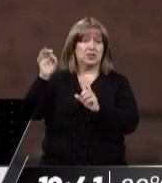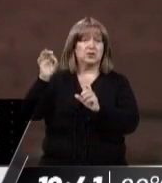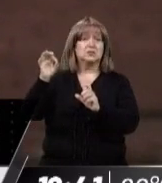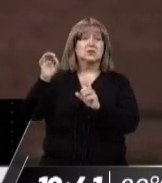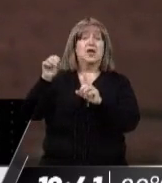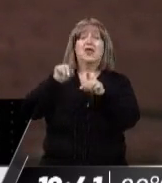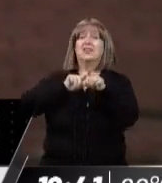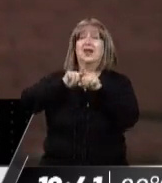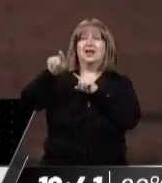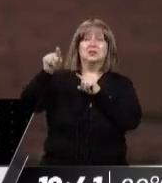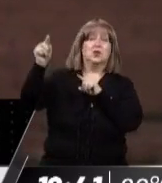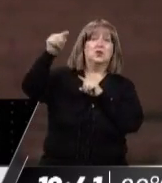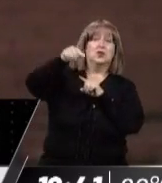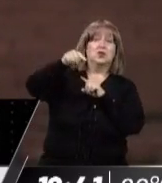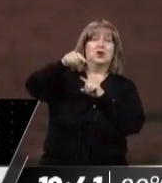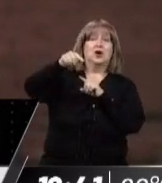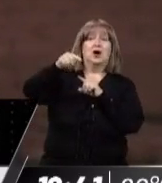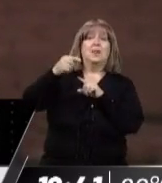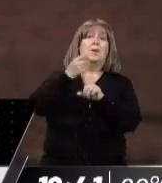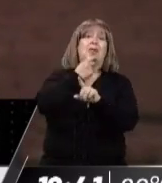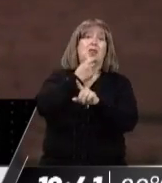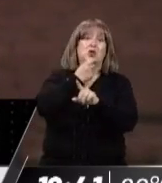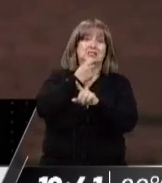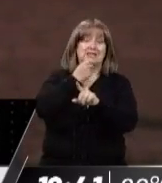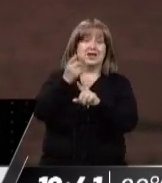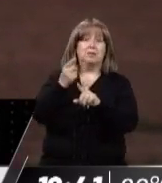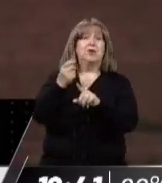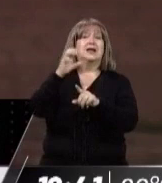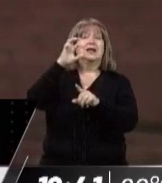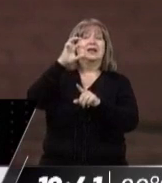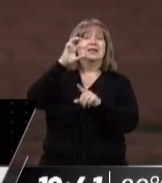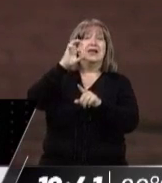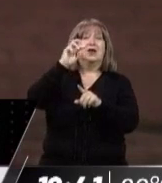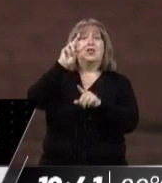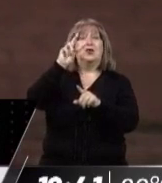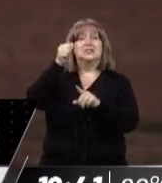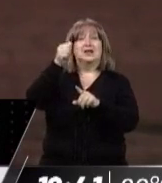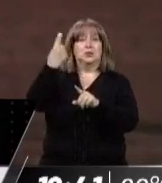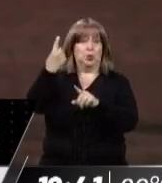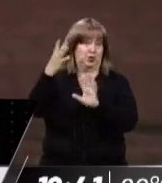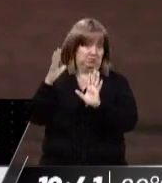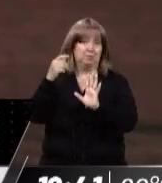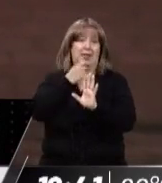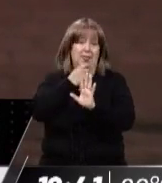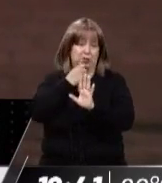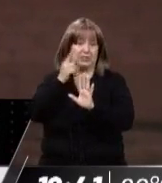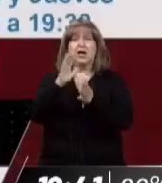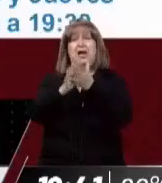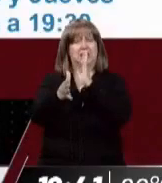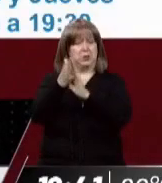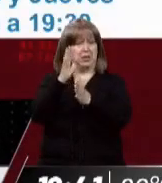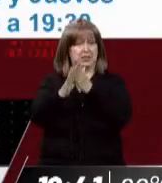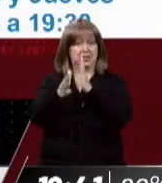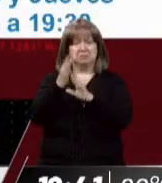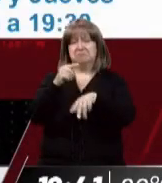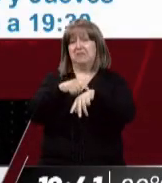se va a derivar la llamada a la línea de ayuda de Mendoza por la característica de la que llaman. Así que es línea gratuita las